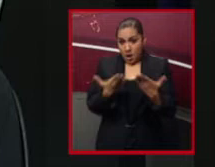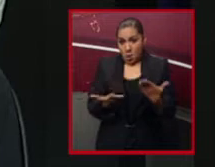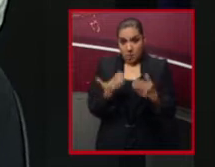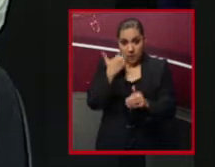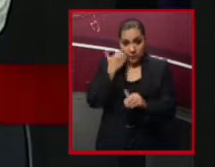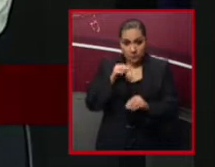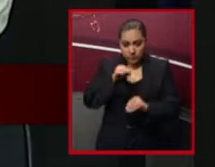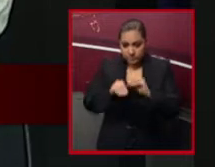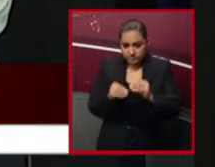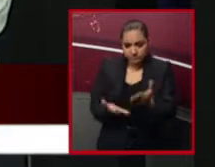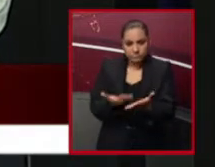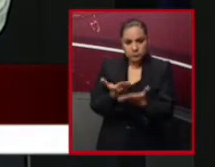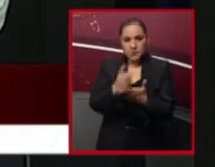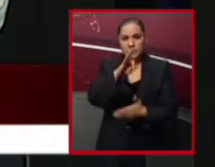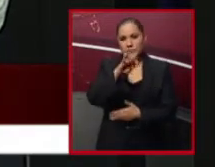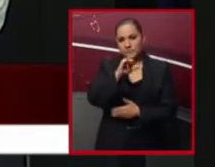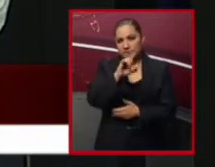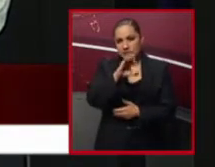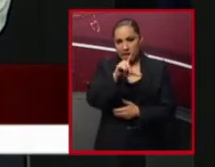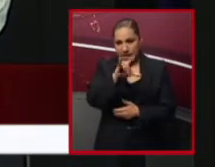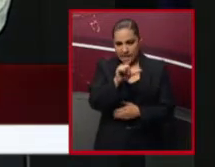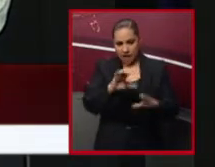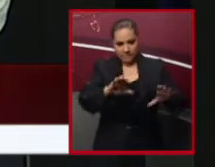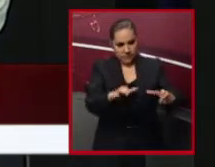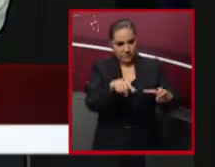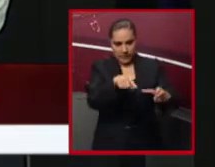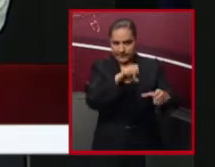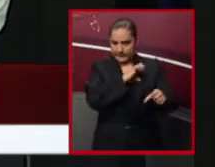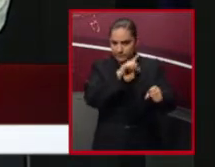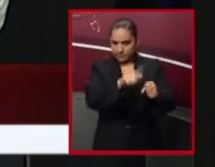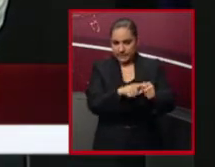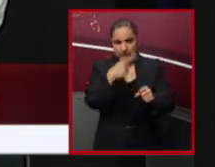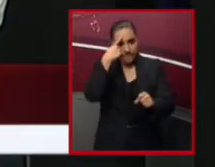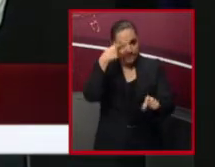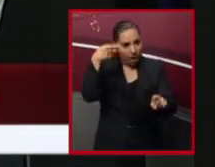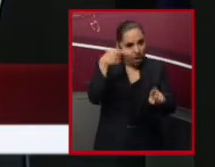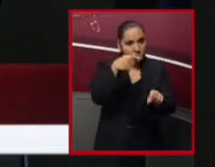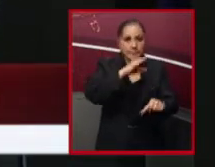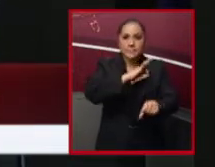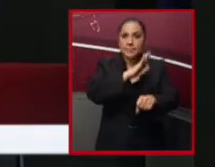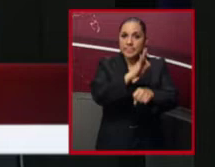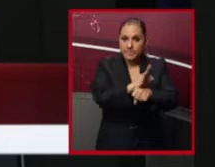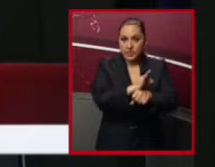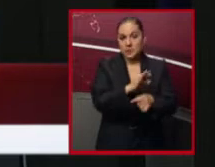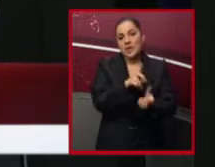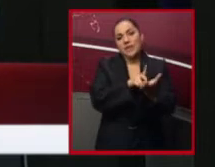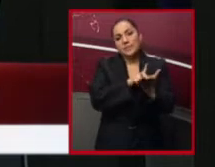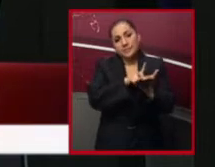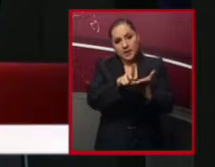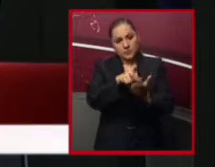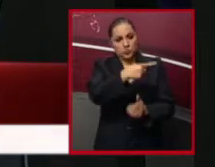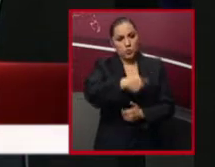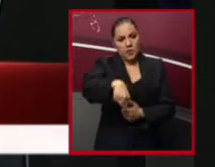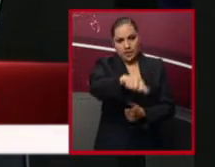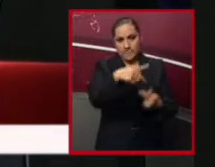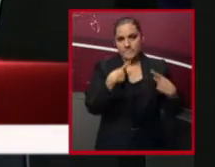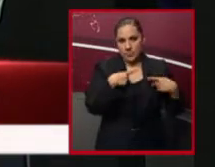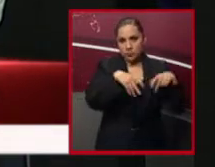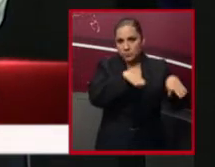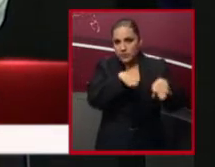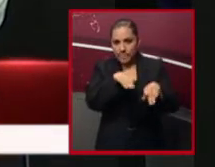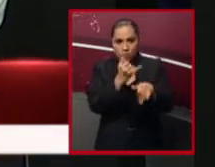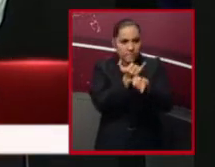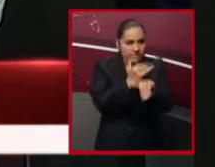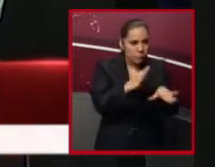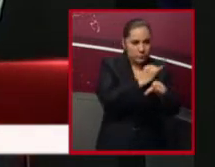fiscalía especializada en la defensa de los derechos del trabajo de los periodistas.